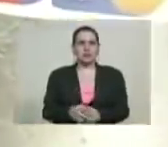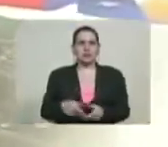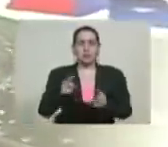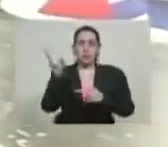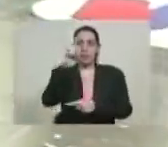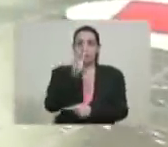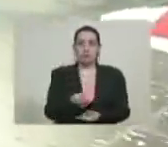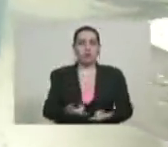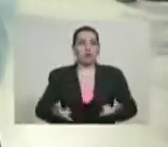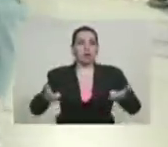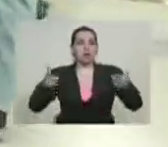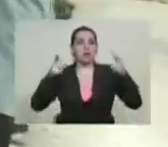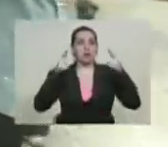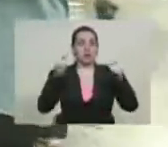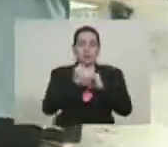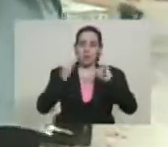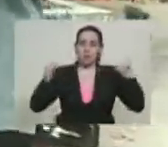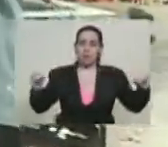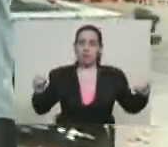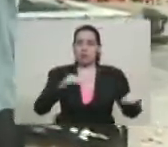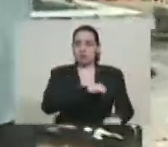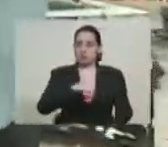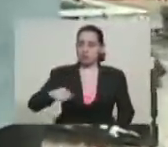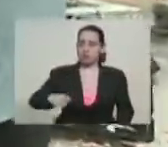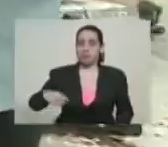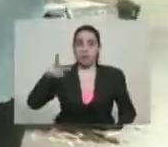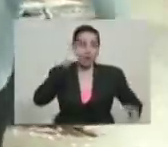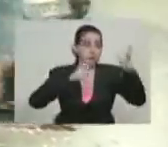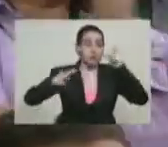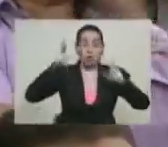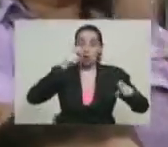soberana! ¡Que se escuche bien!